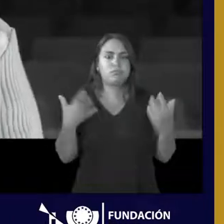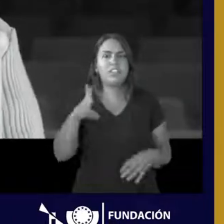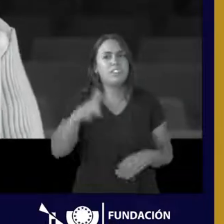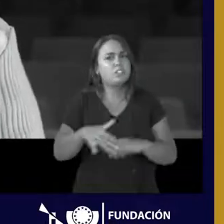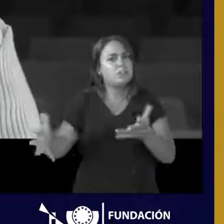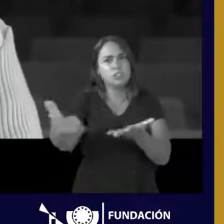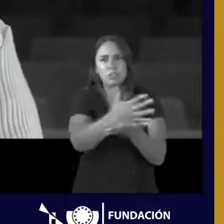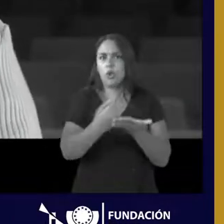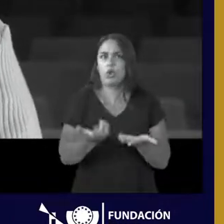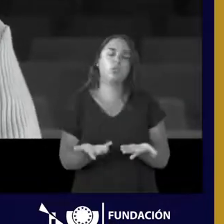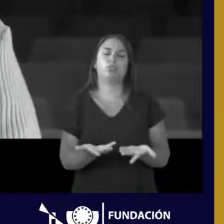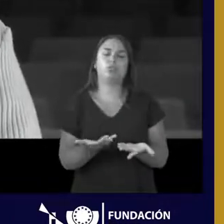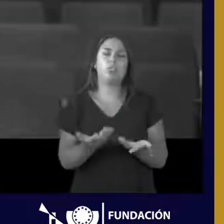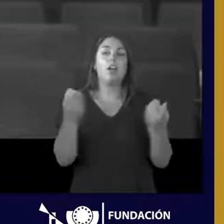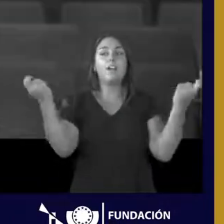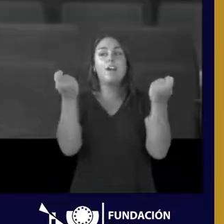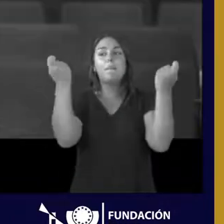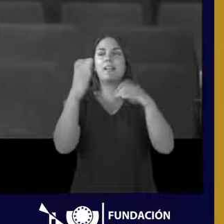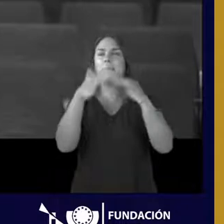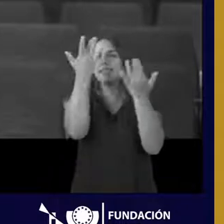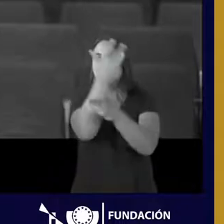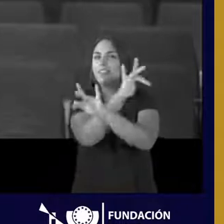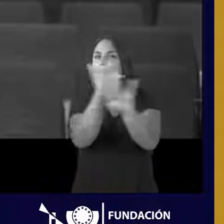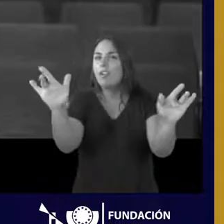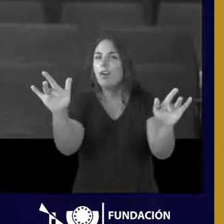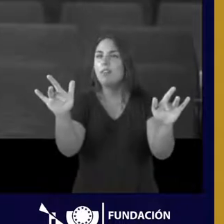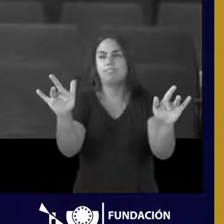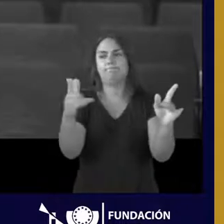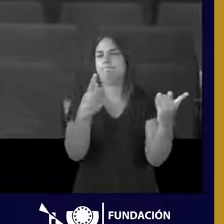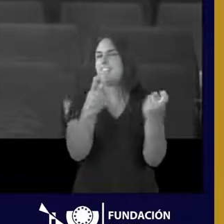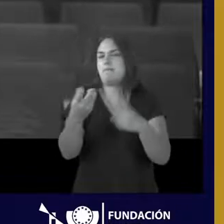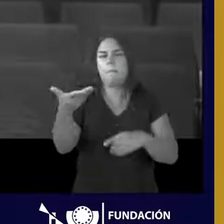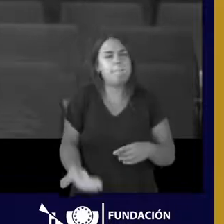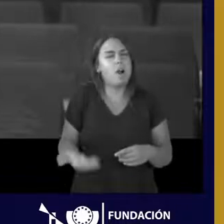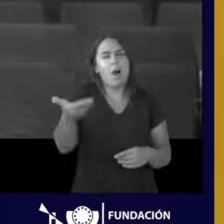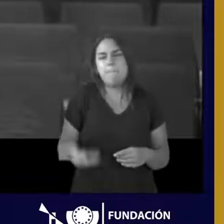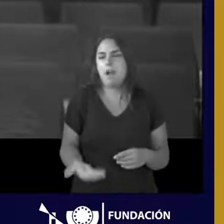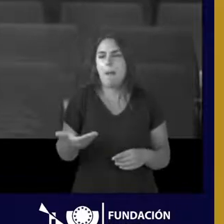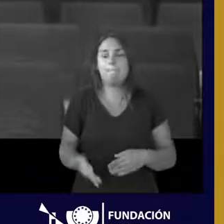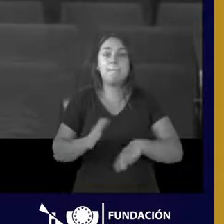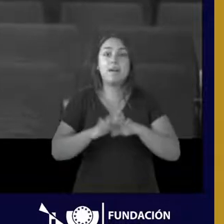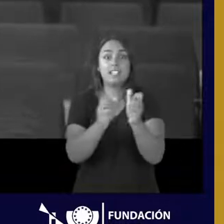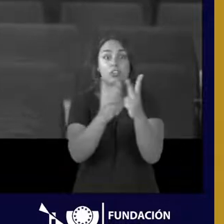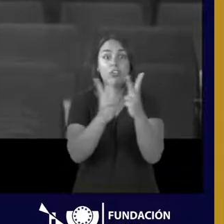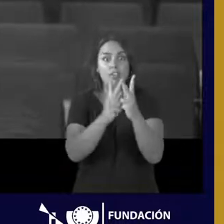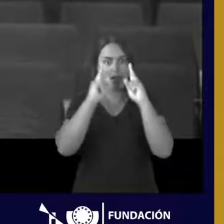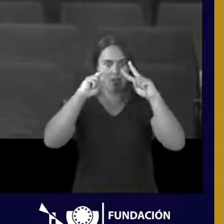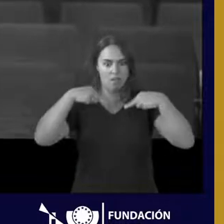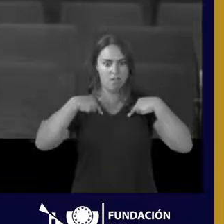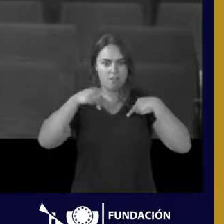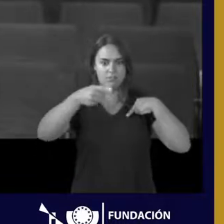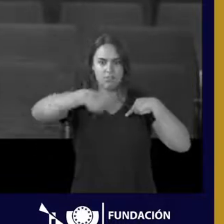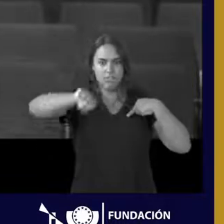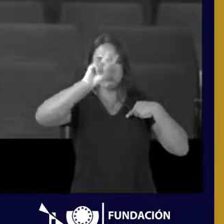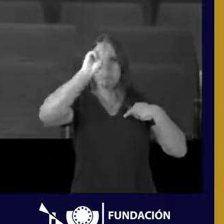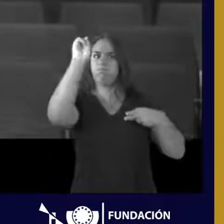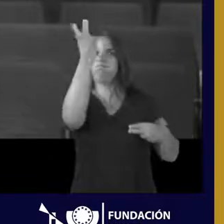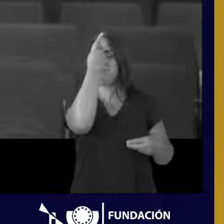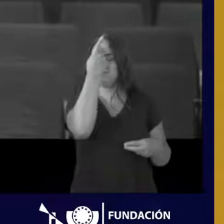es un derecho para tod las campañas de cación son para que la sociedad